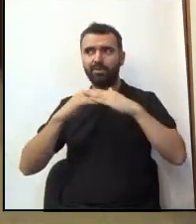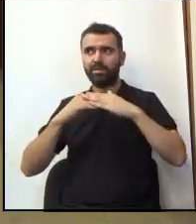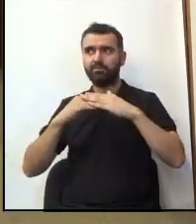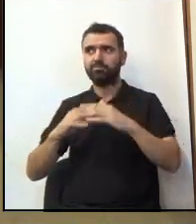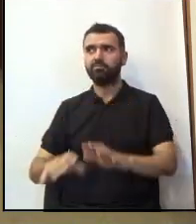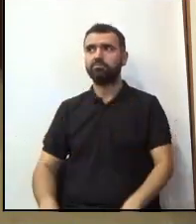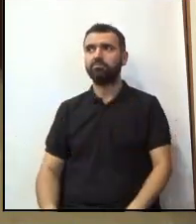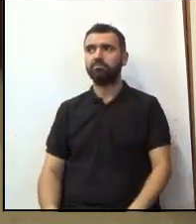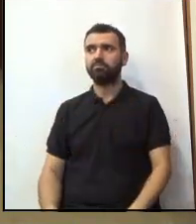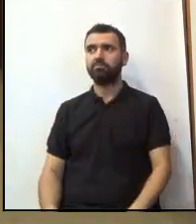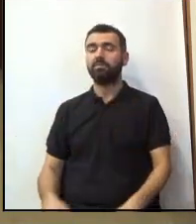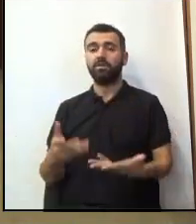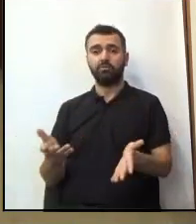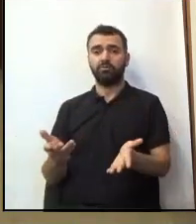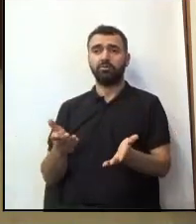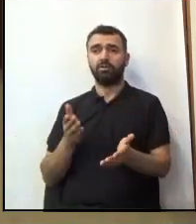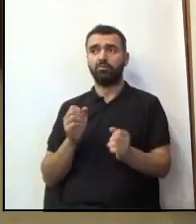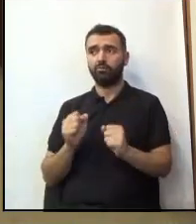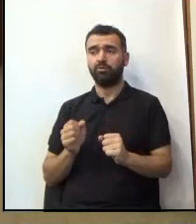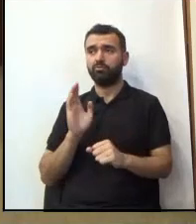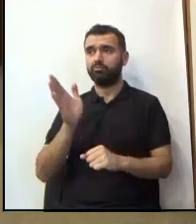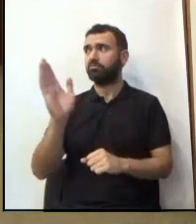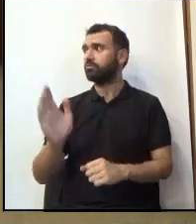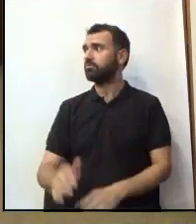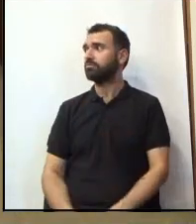Ya, entonces podemos continuar.